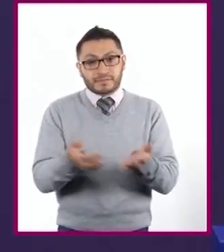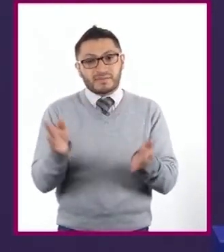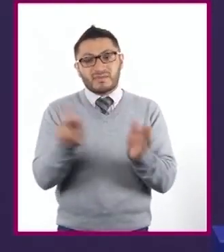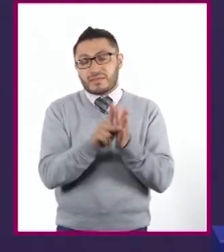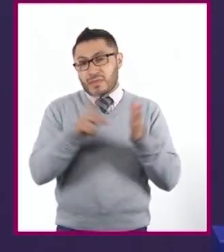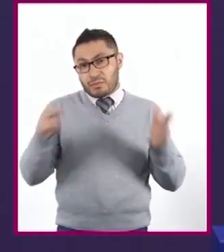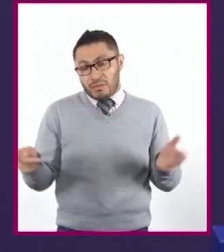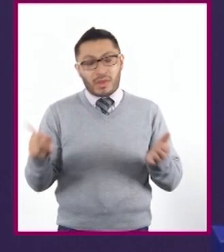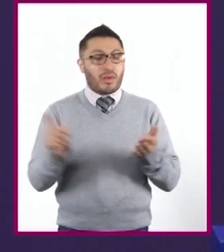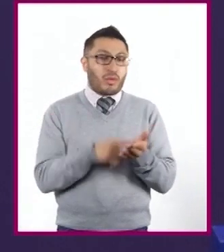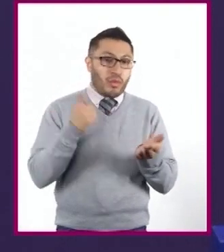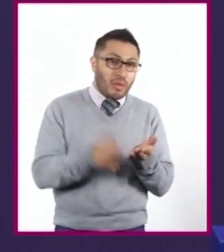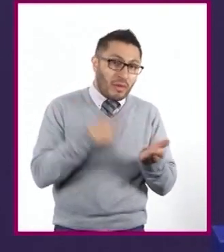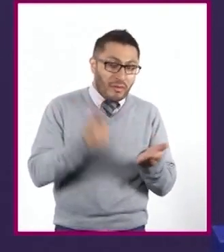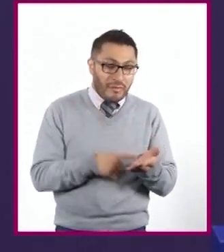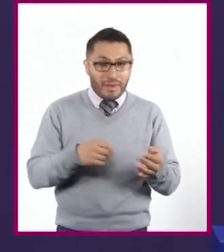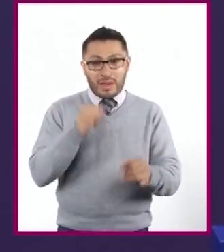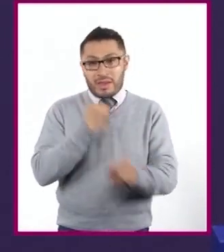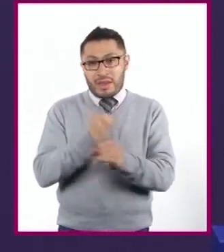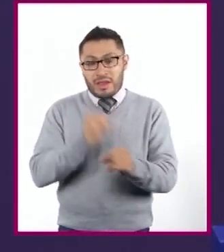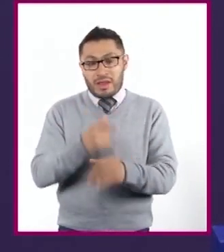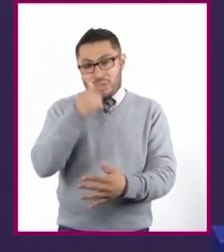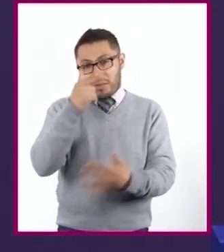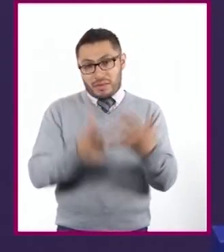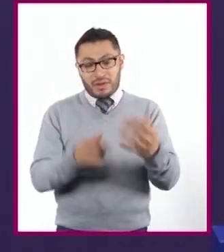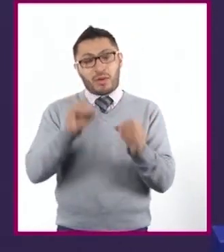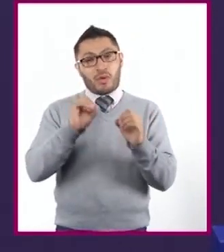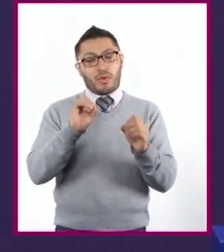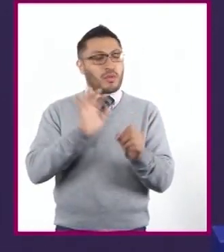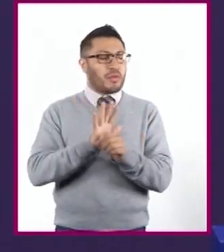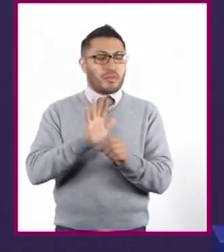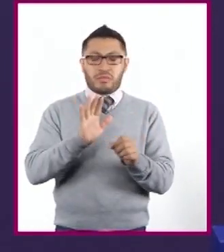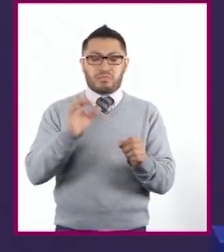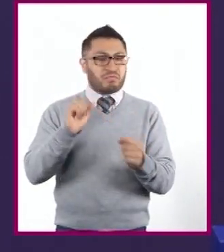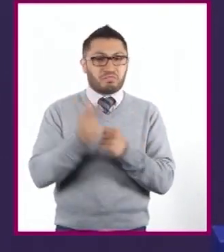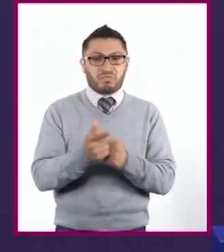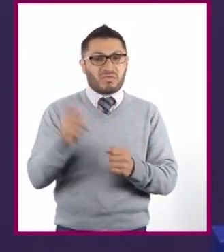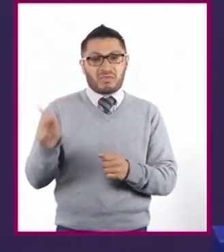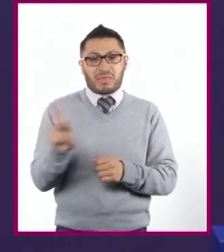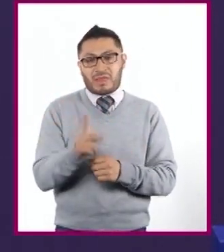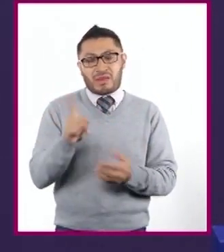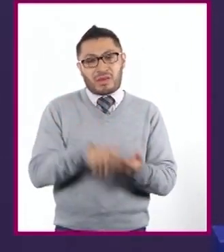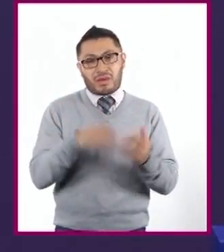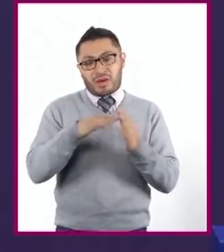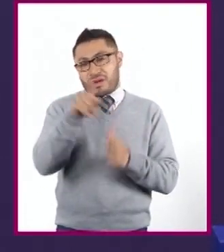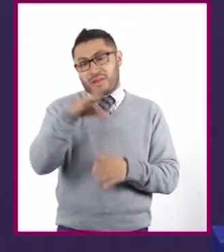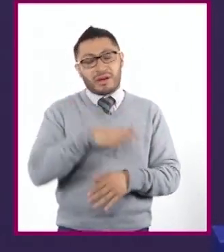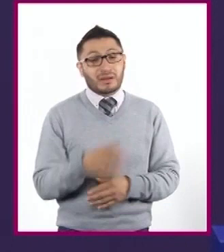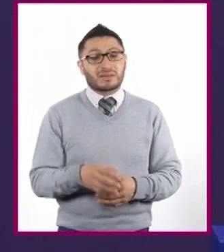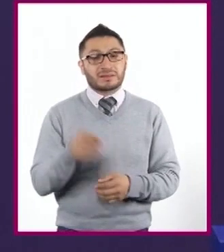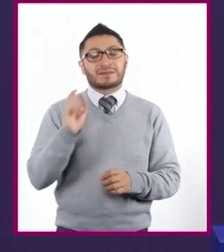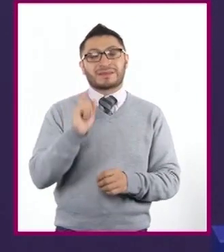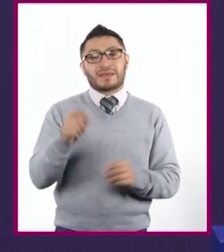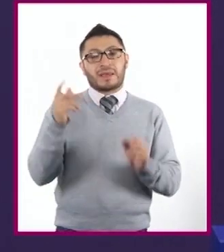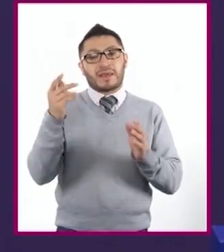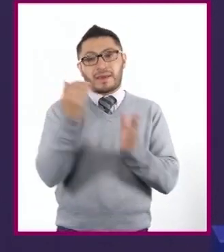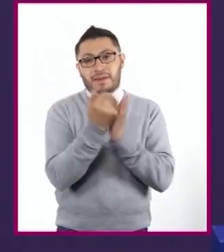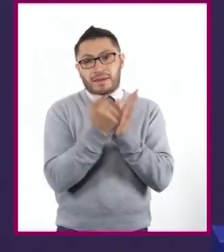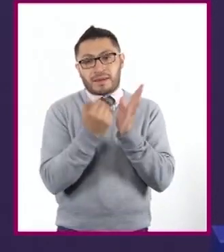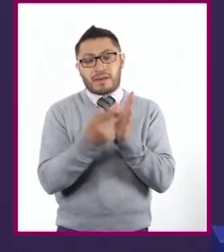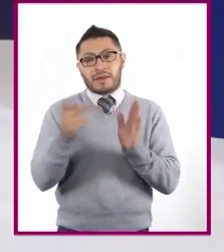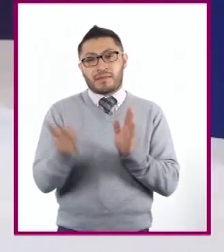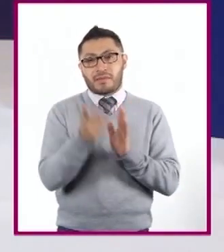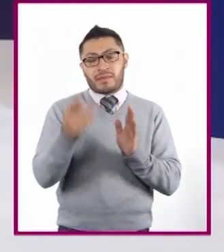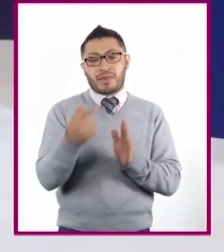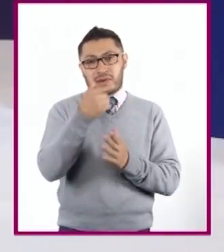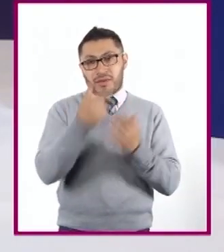periódicos, revistas, sitios de internet o lo que tengan a su alcance. Es decir, redacten preguntas guía, hagan